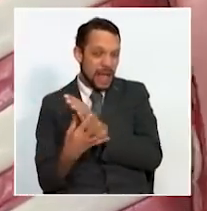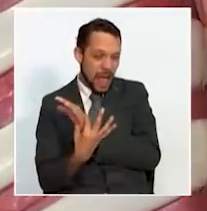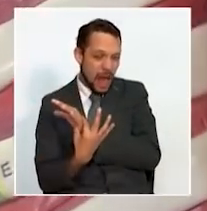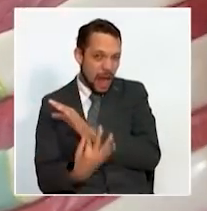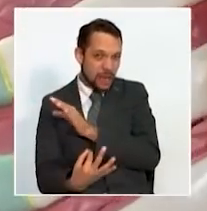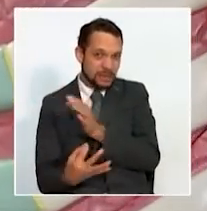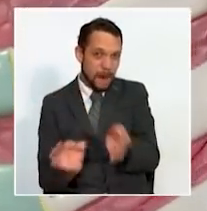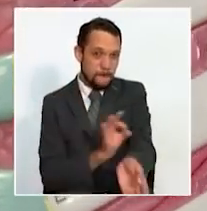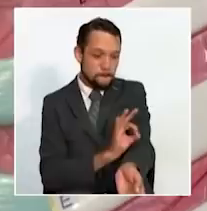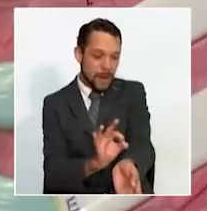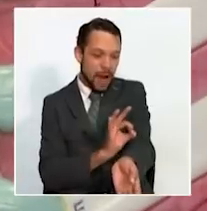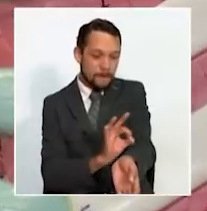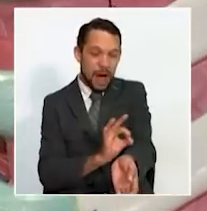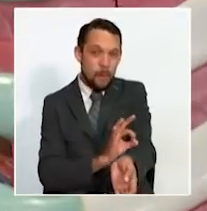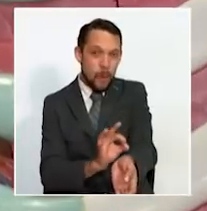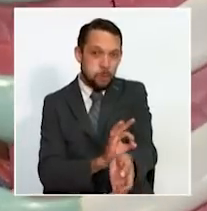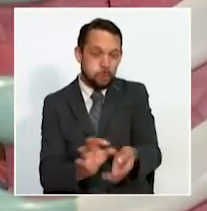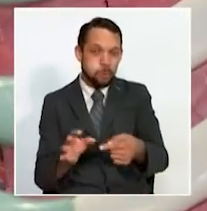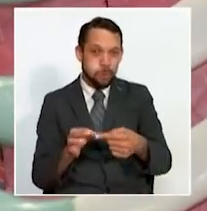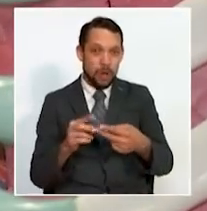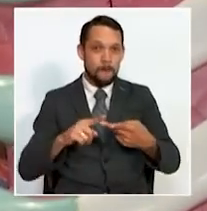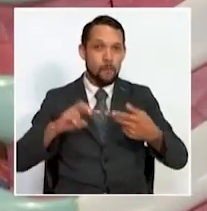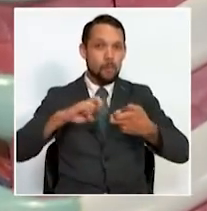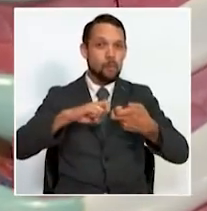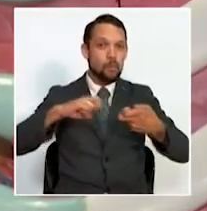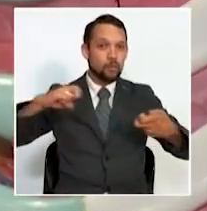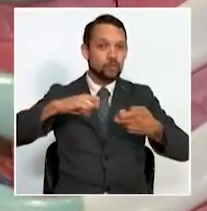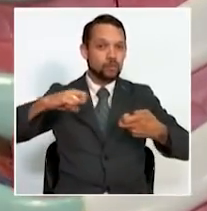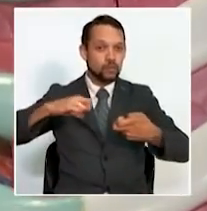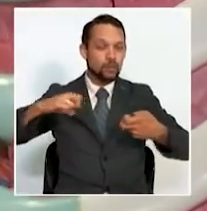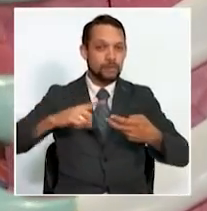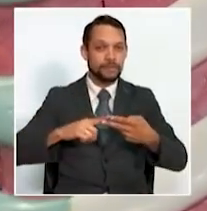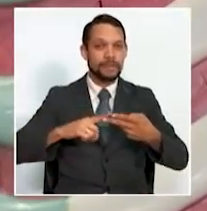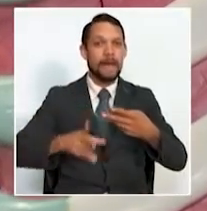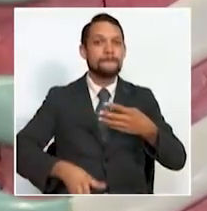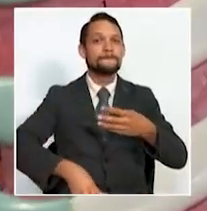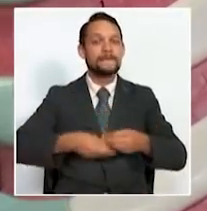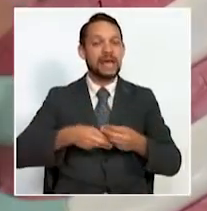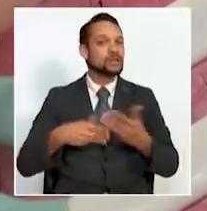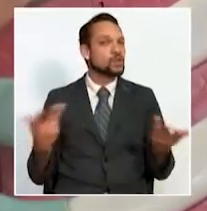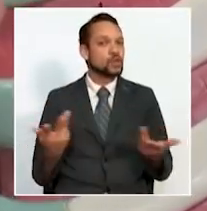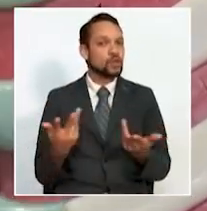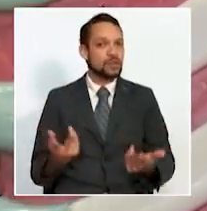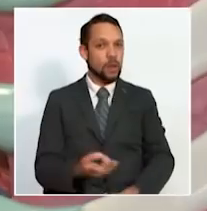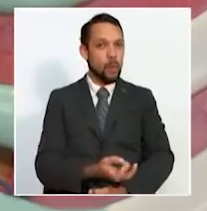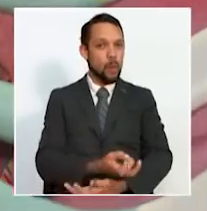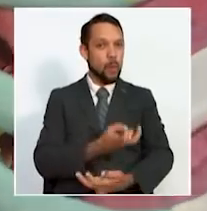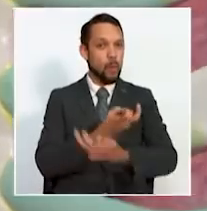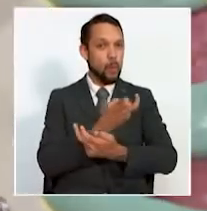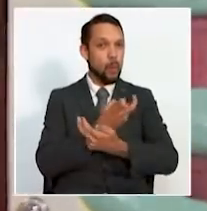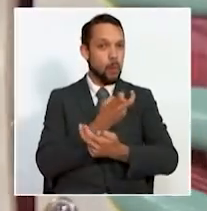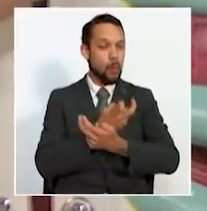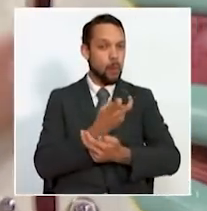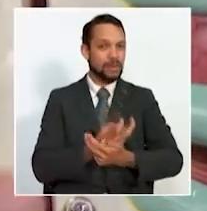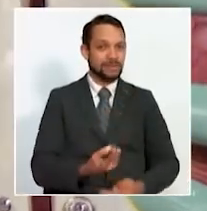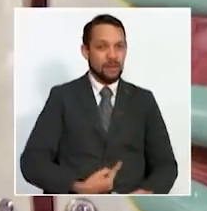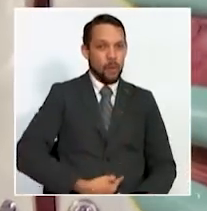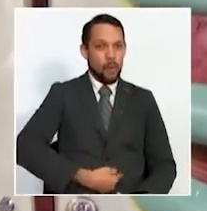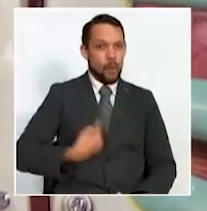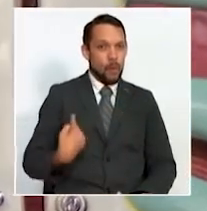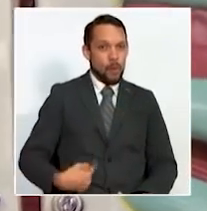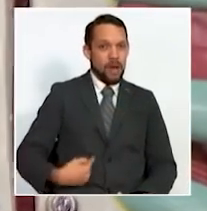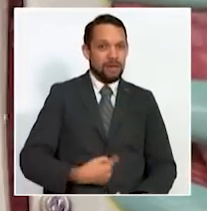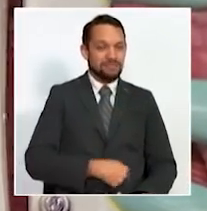parte. Encontramos el músculo y debajo del músculo encontramos la reja costal. Esta